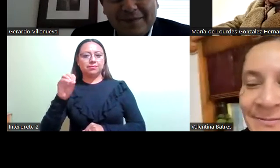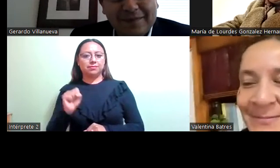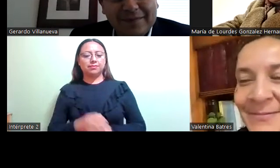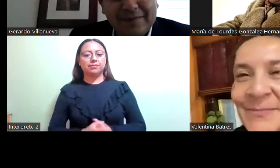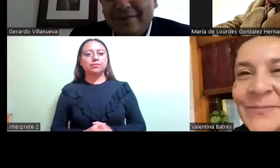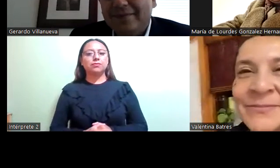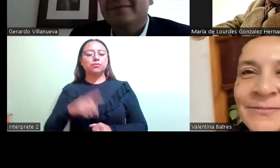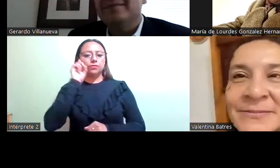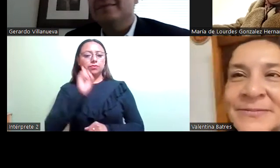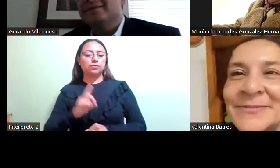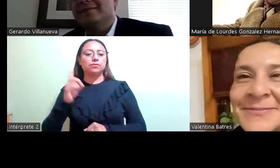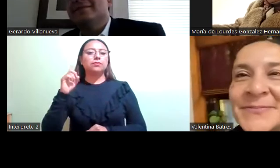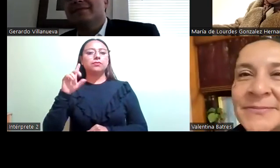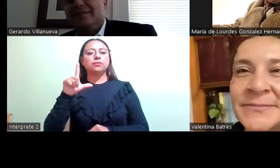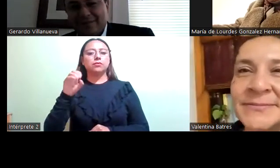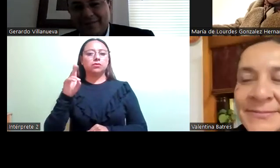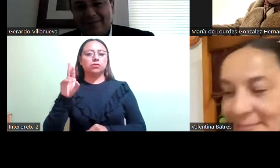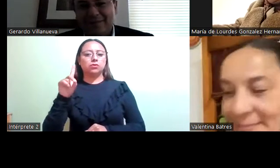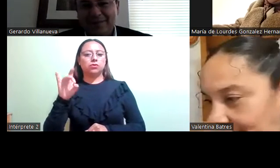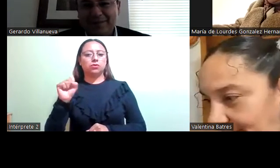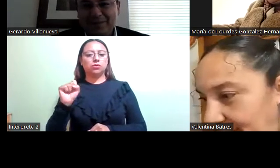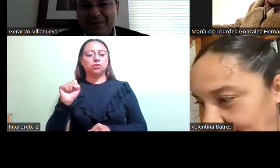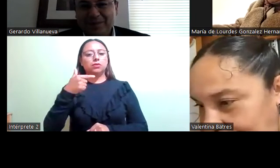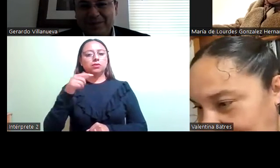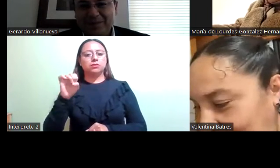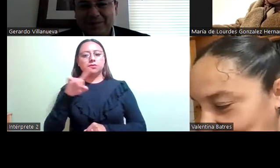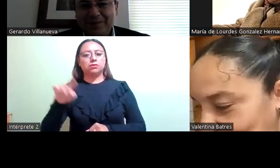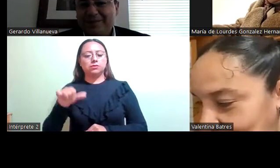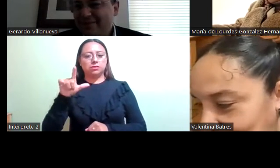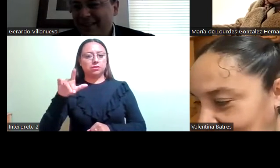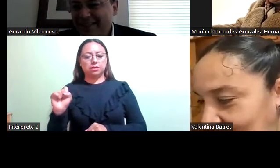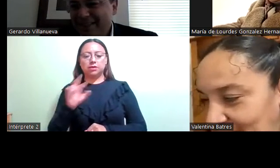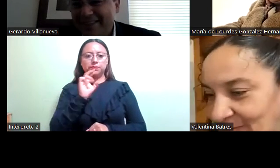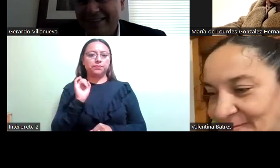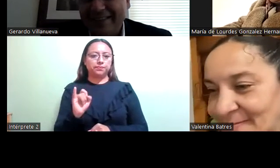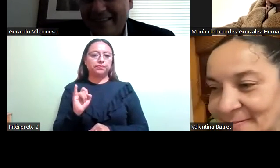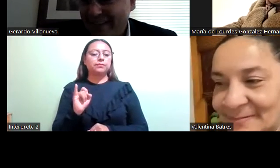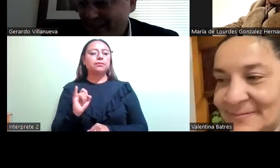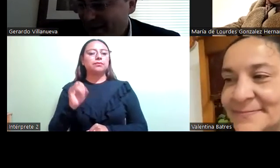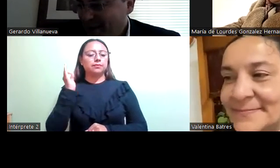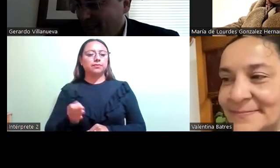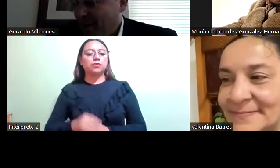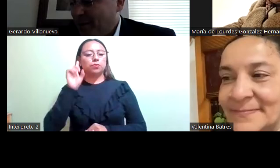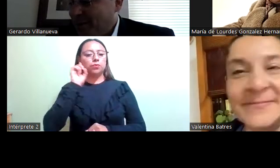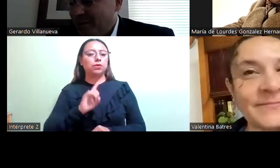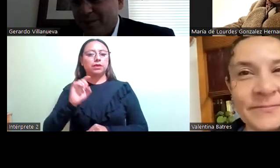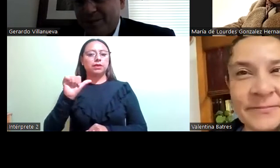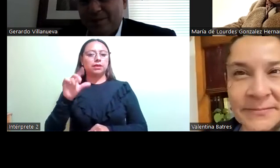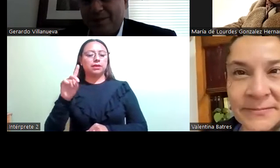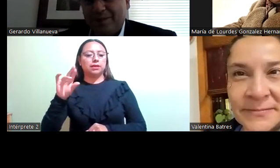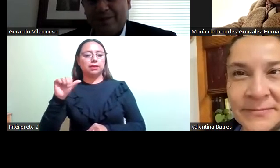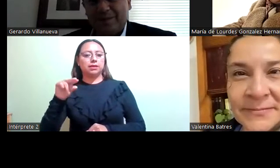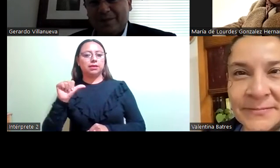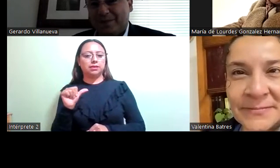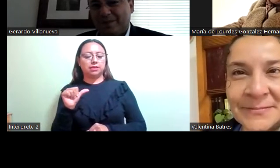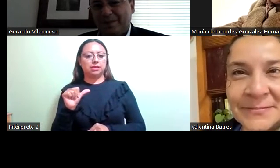de Lourdes González, a favor. Diputada Adriana María Guadalupe Espinosa de los Monteros García. Elizabeth